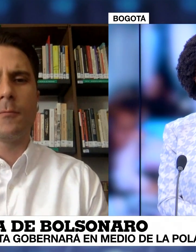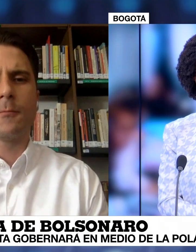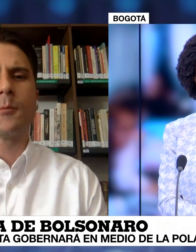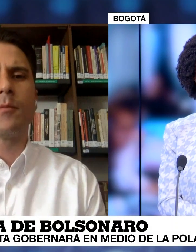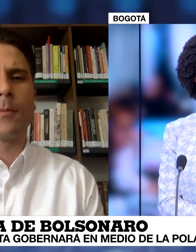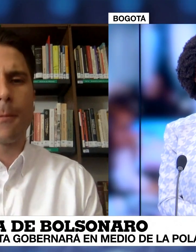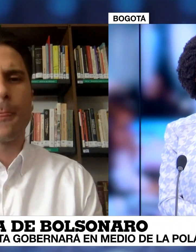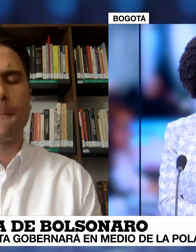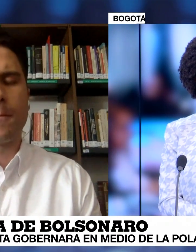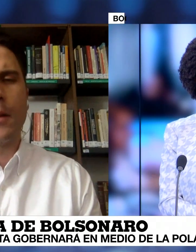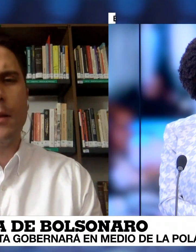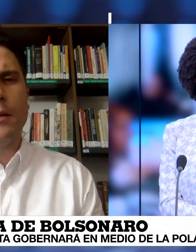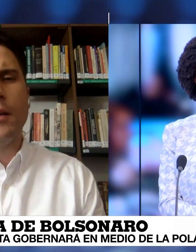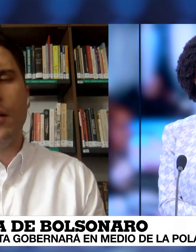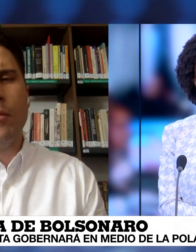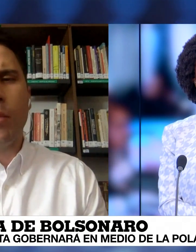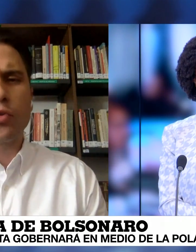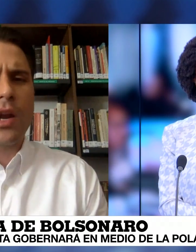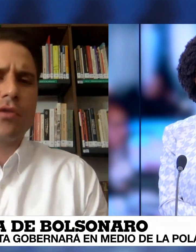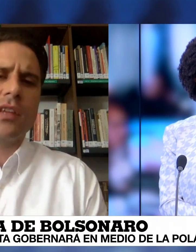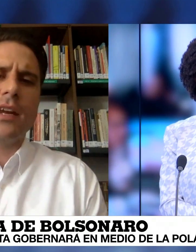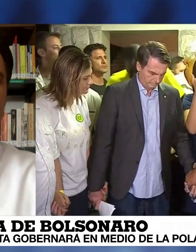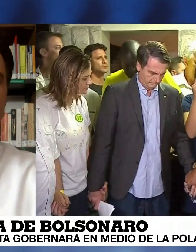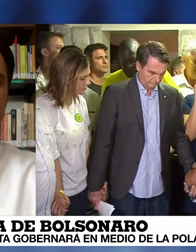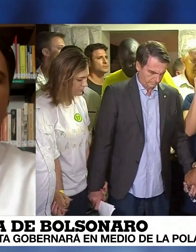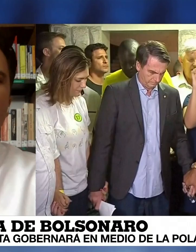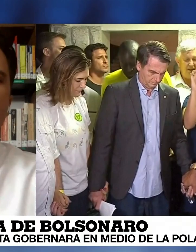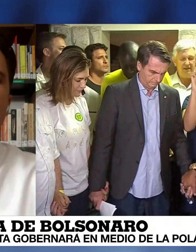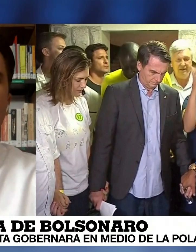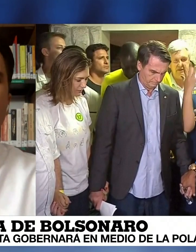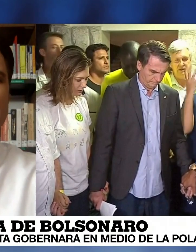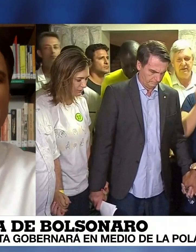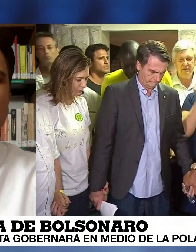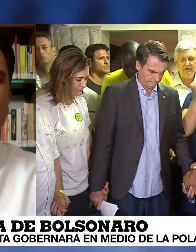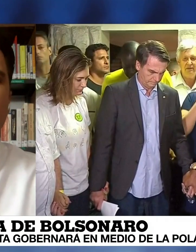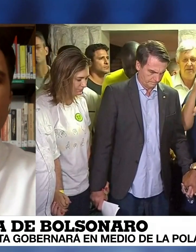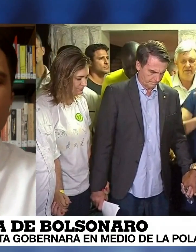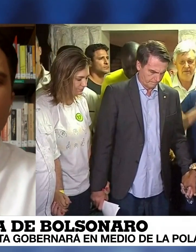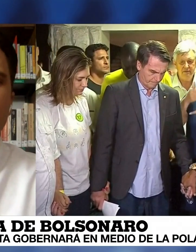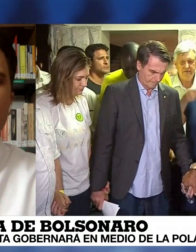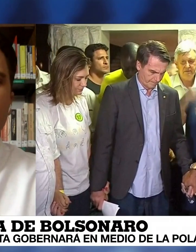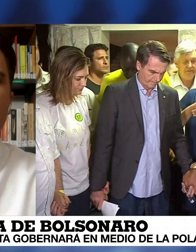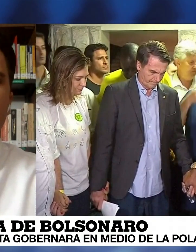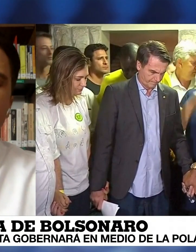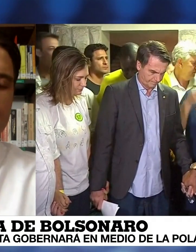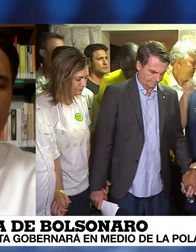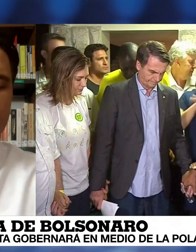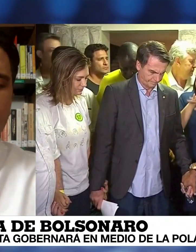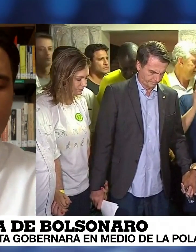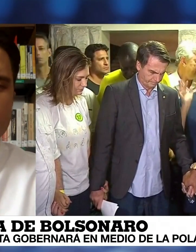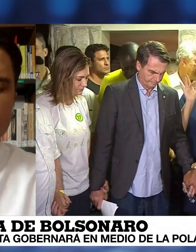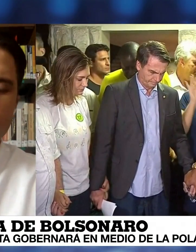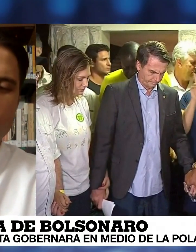país bolsonaro tiene algunos temas que él tiene que en que tiene que